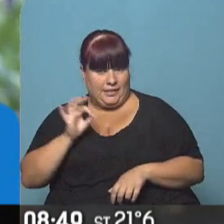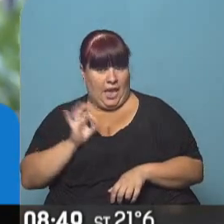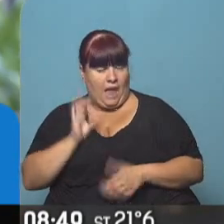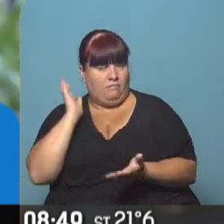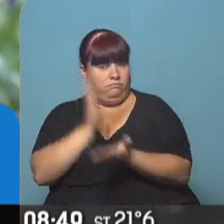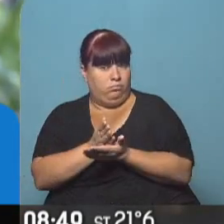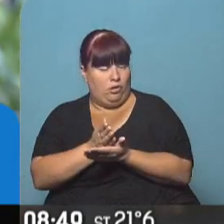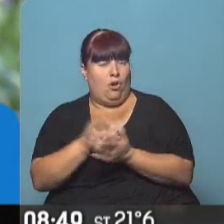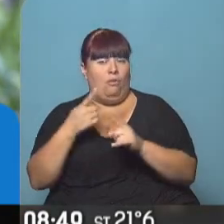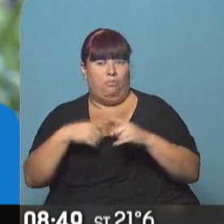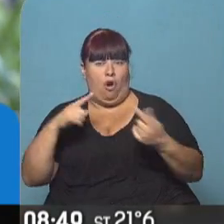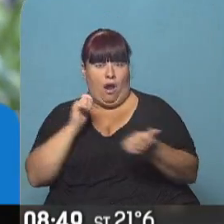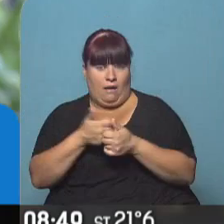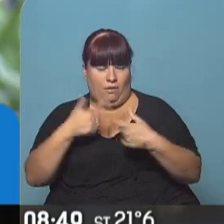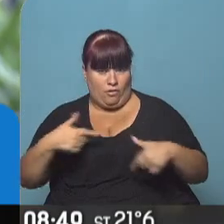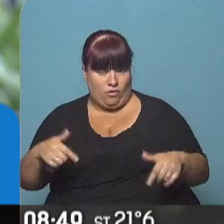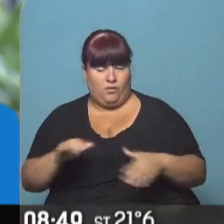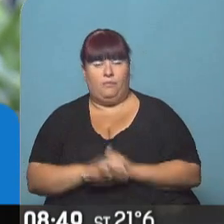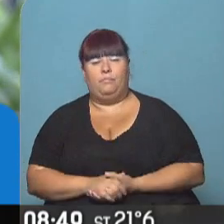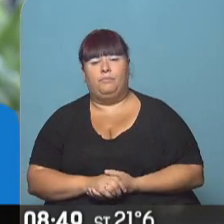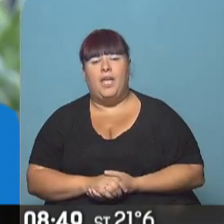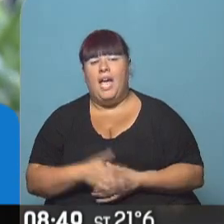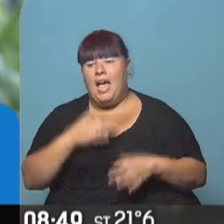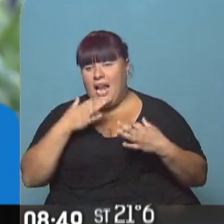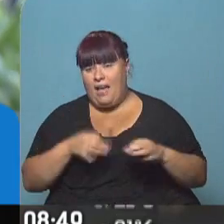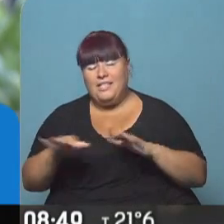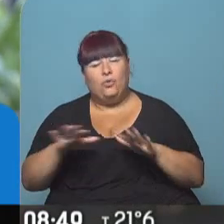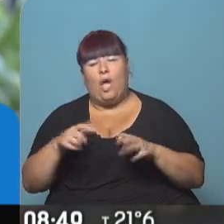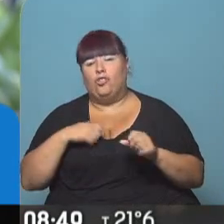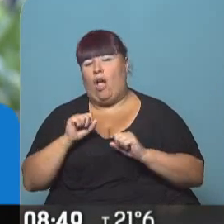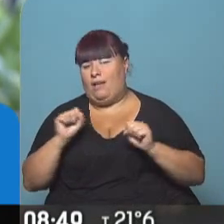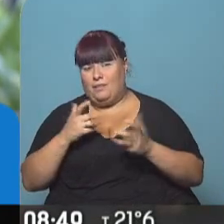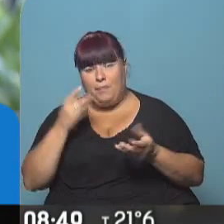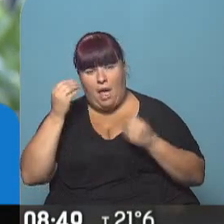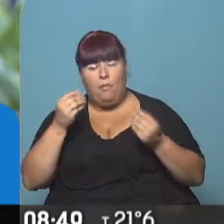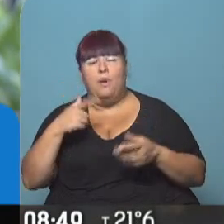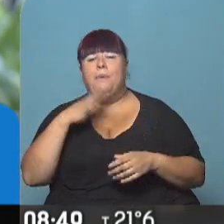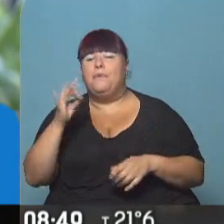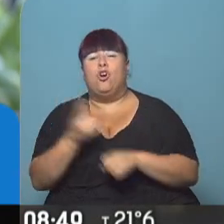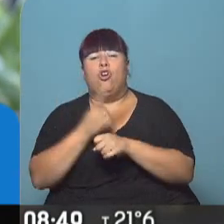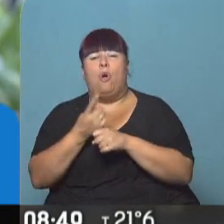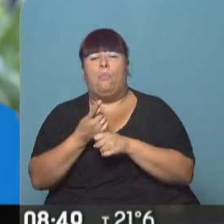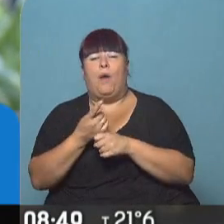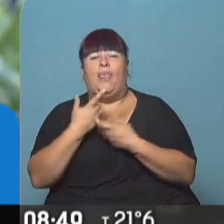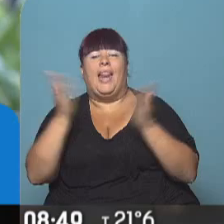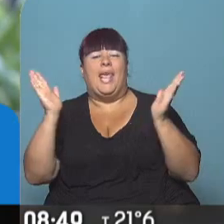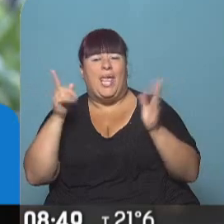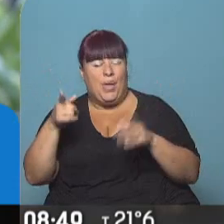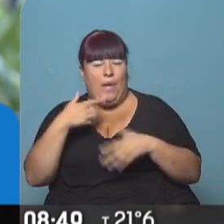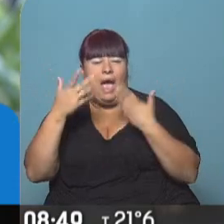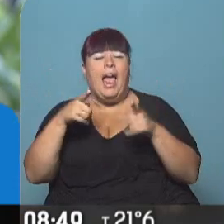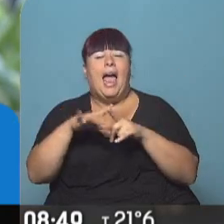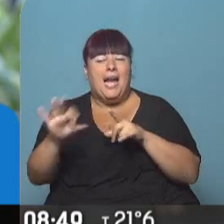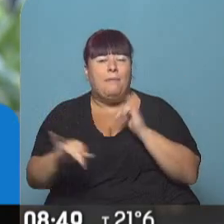la condena por los delitos que cometió. La verdad que la situación es desesperante porque mi hijo no puede manifestarse libremente. De hecho, los